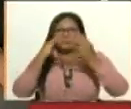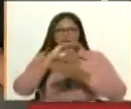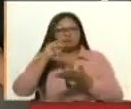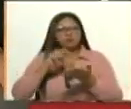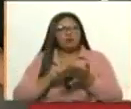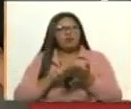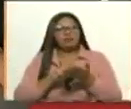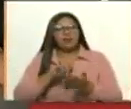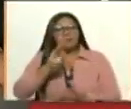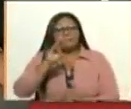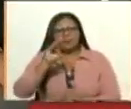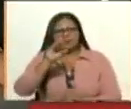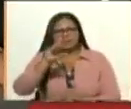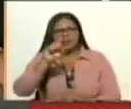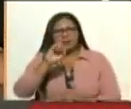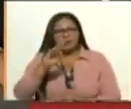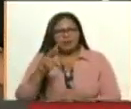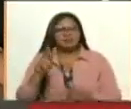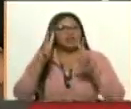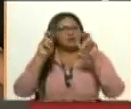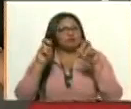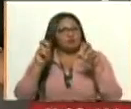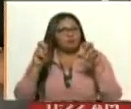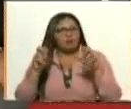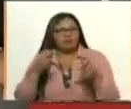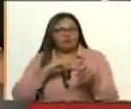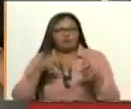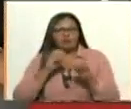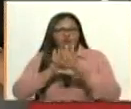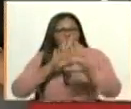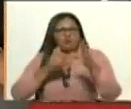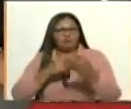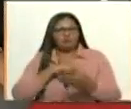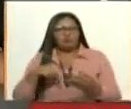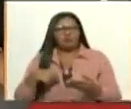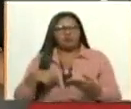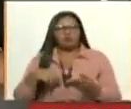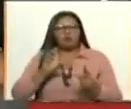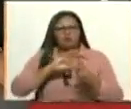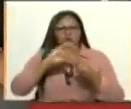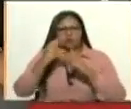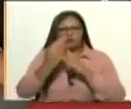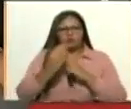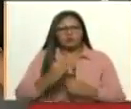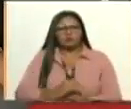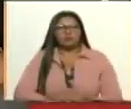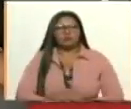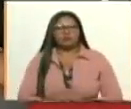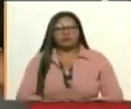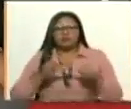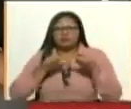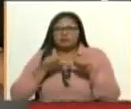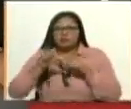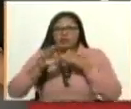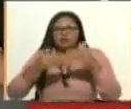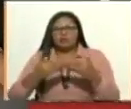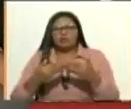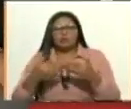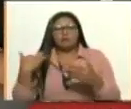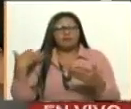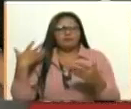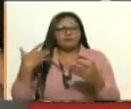de Pesebres, que ha sido novedosa y que enriquece nuestra cultura, se mantenga en el